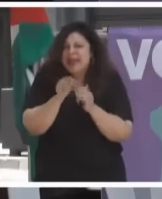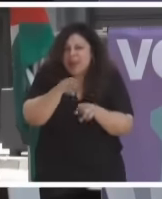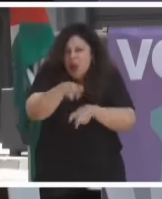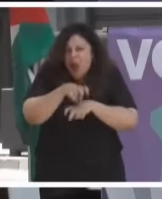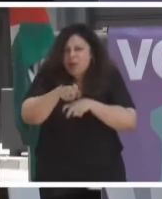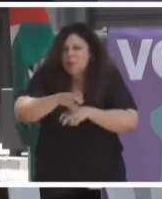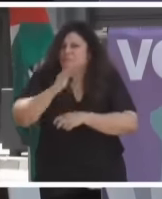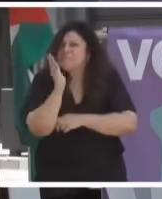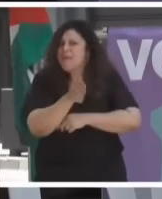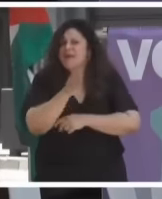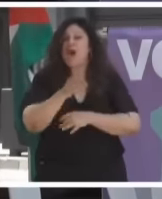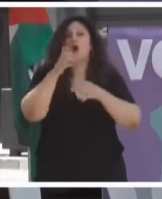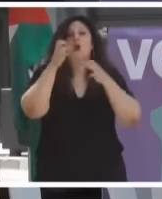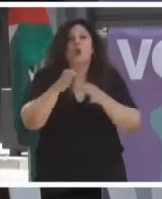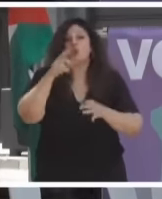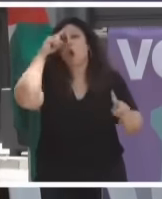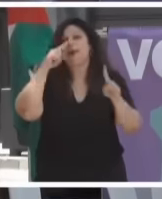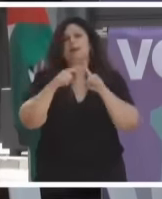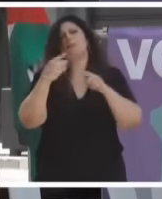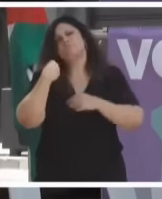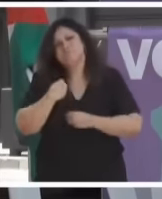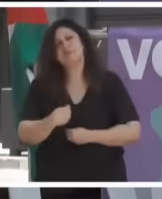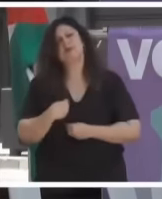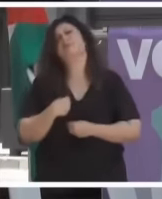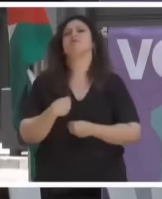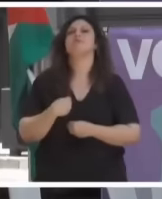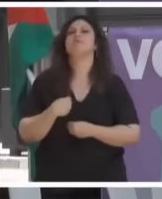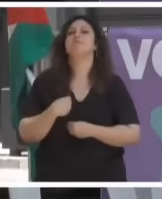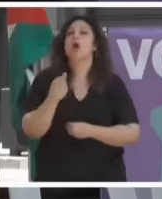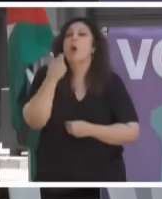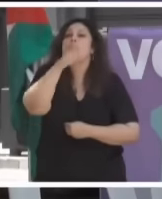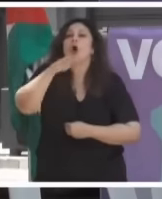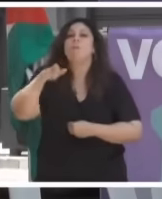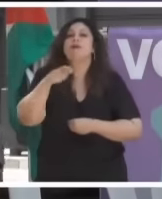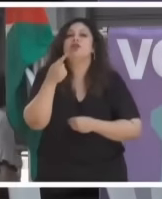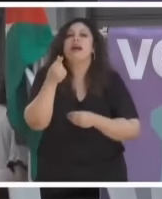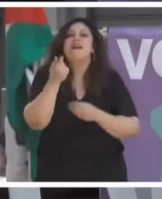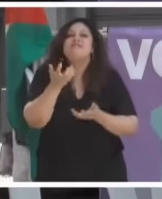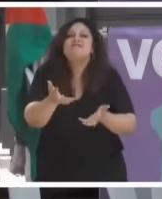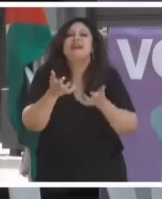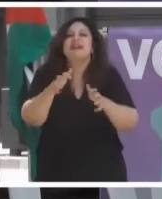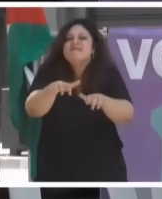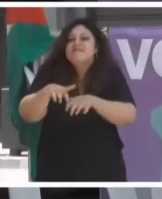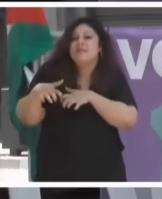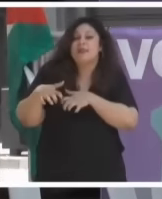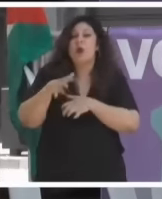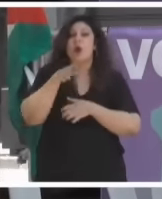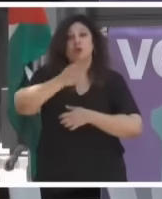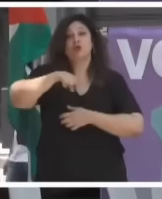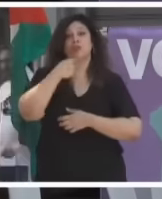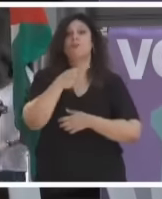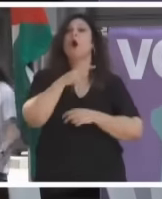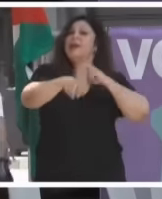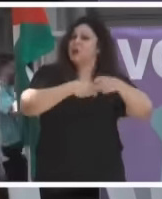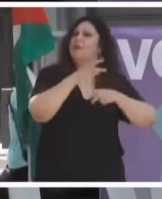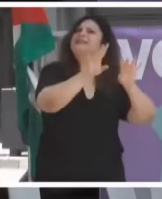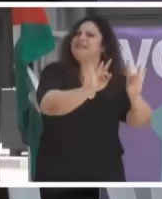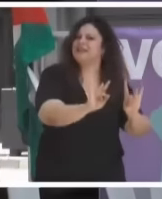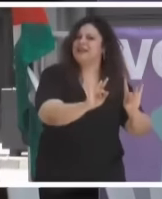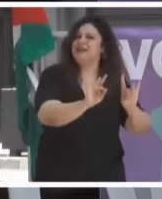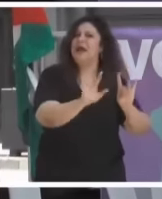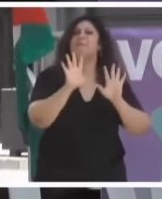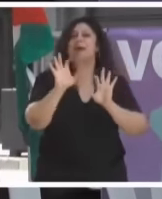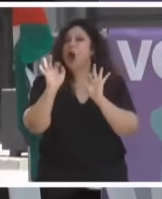agricultores, para precisamente lo mismo, el beneficio de unos pocos, porque nosotras y nosotros decimos renovables sí, pero desde luego